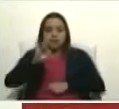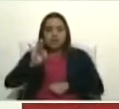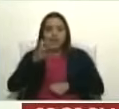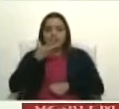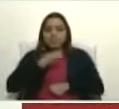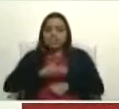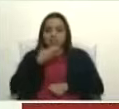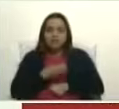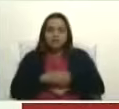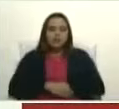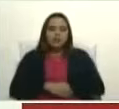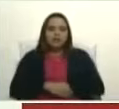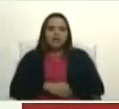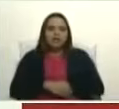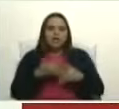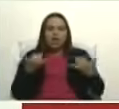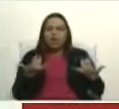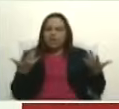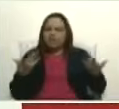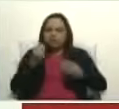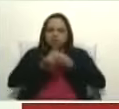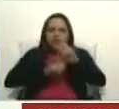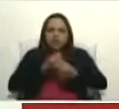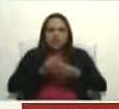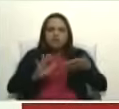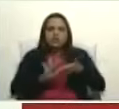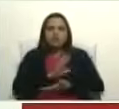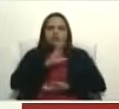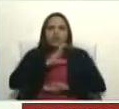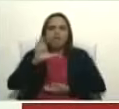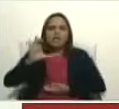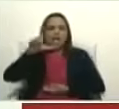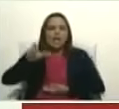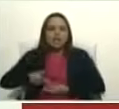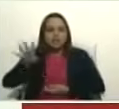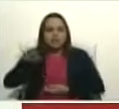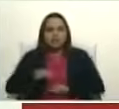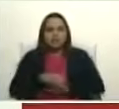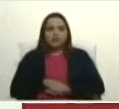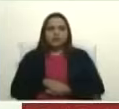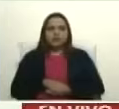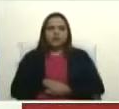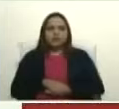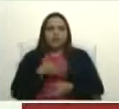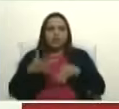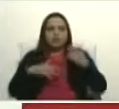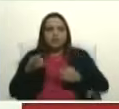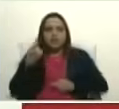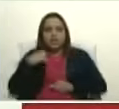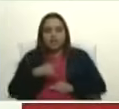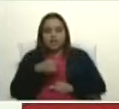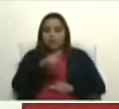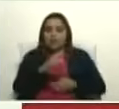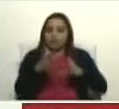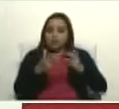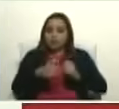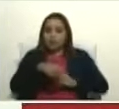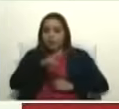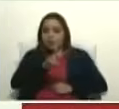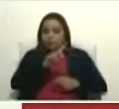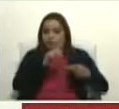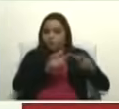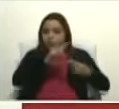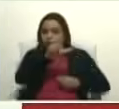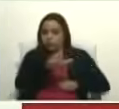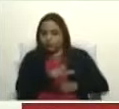diciembre? ¿Y cuál es el siguiente paso en la lucha soberana? Con la jornada de ayer, esta sería la número 2, se ratifica